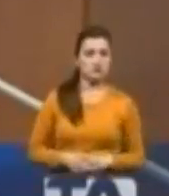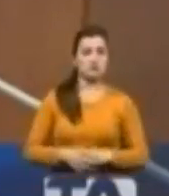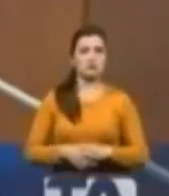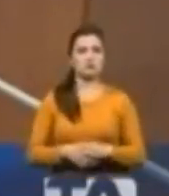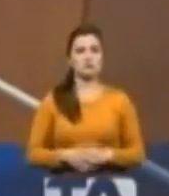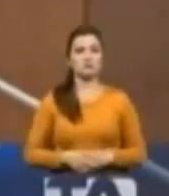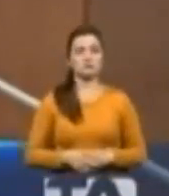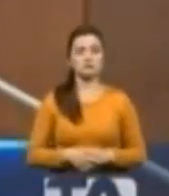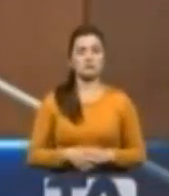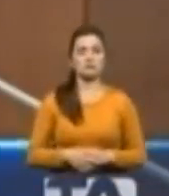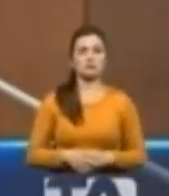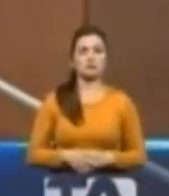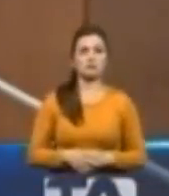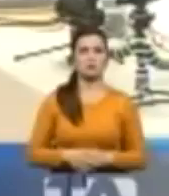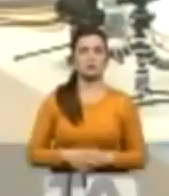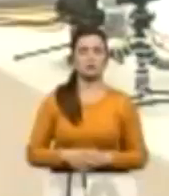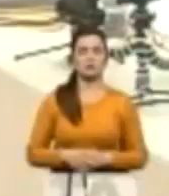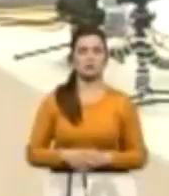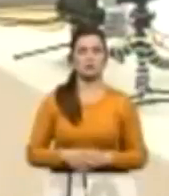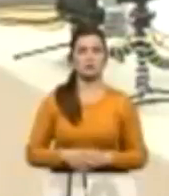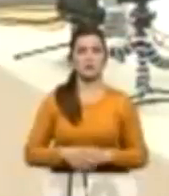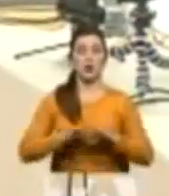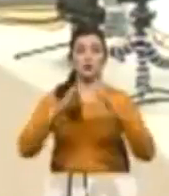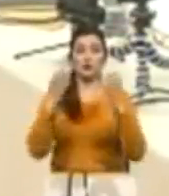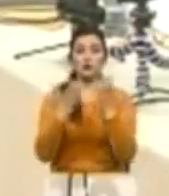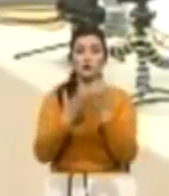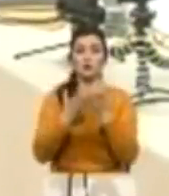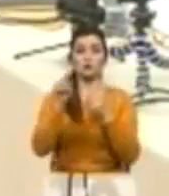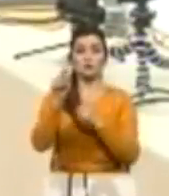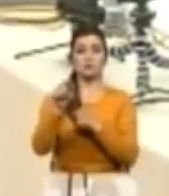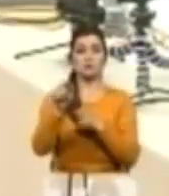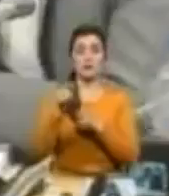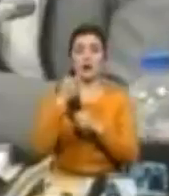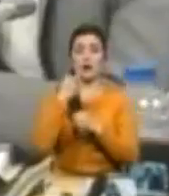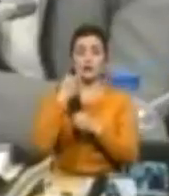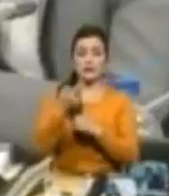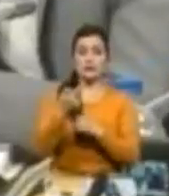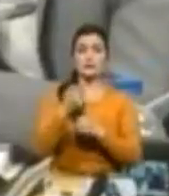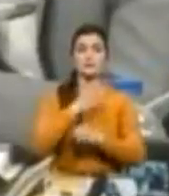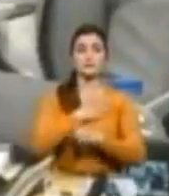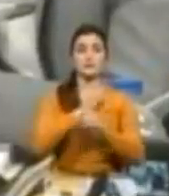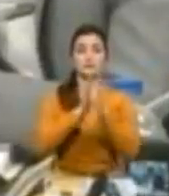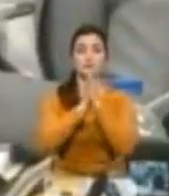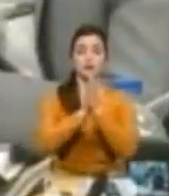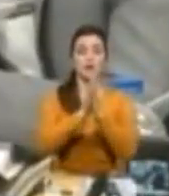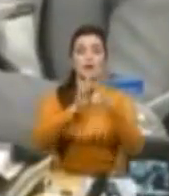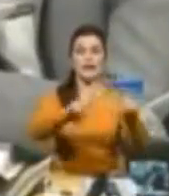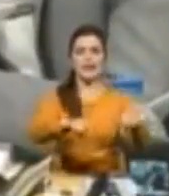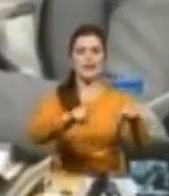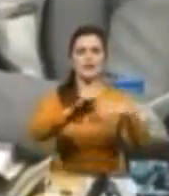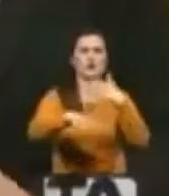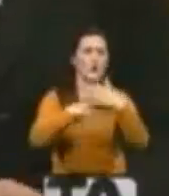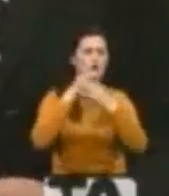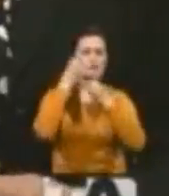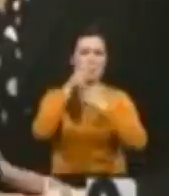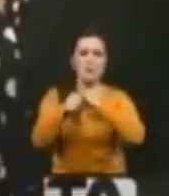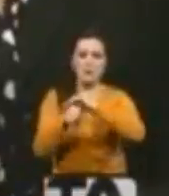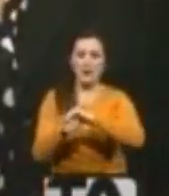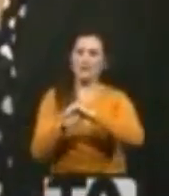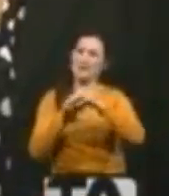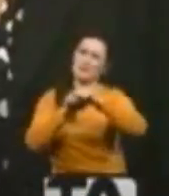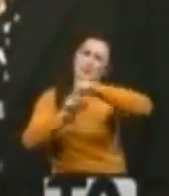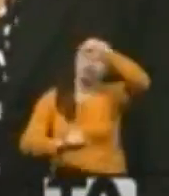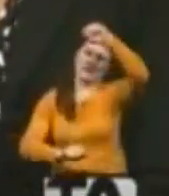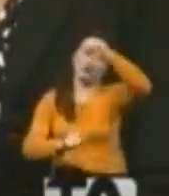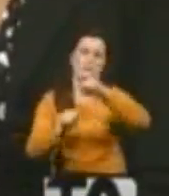de información que se tenía al momento. La comisión, mediante un exhorto, solicitó al presidente Moreno que desclasifique toda la información